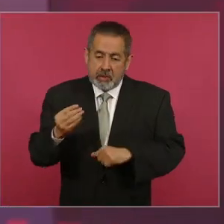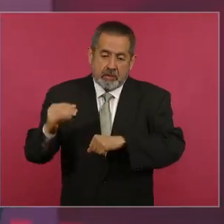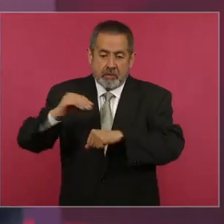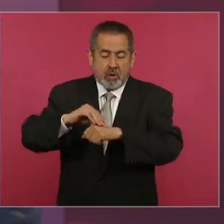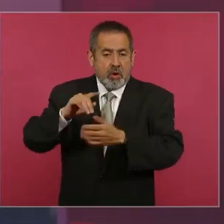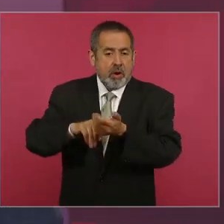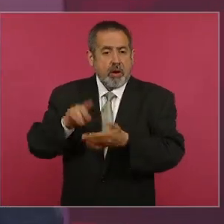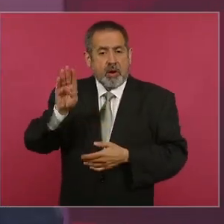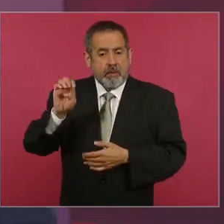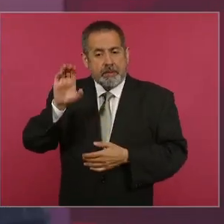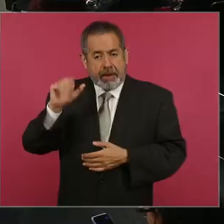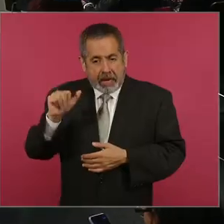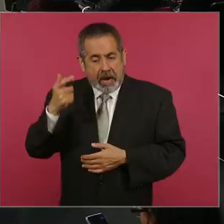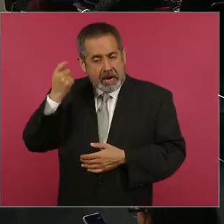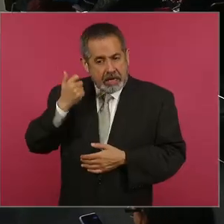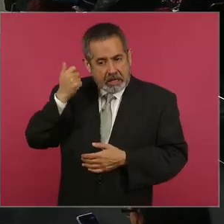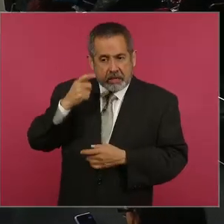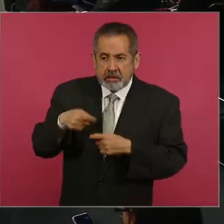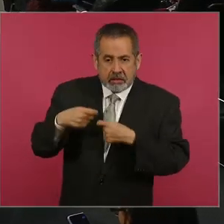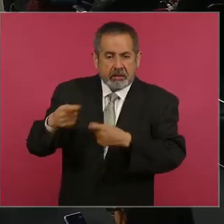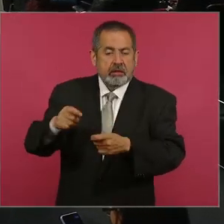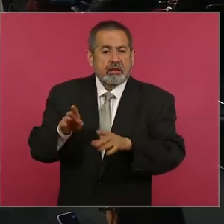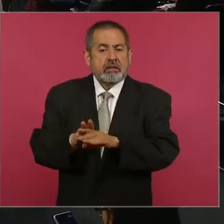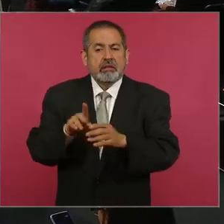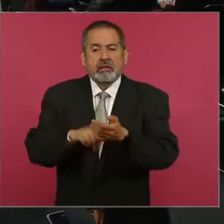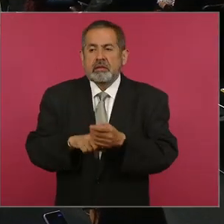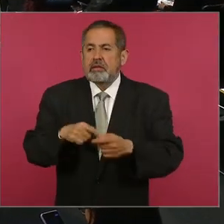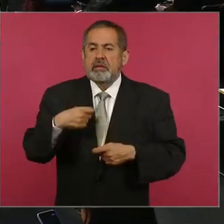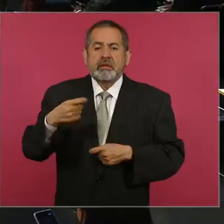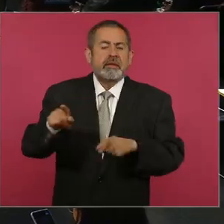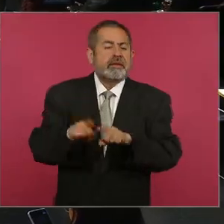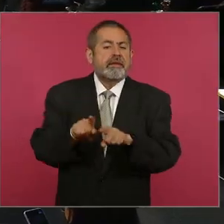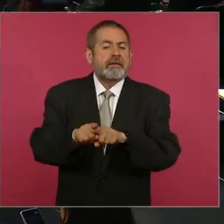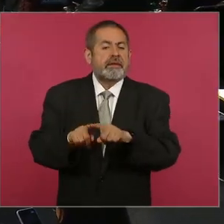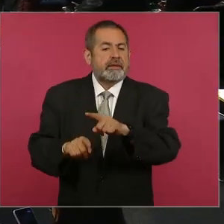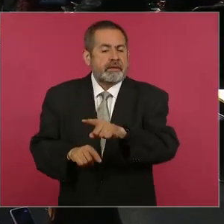en becas, aumento en